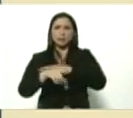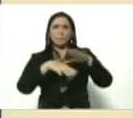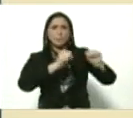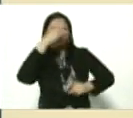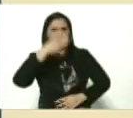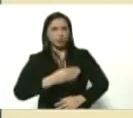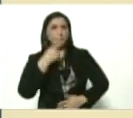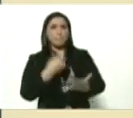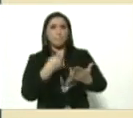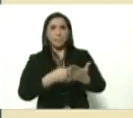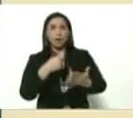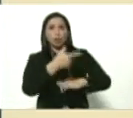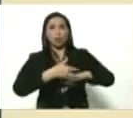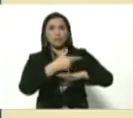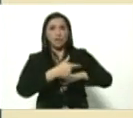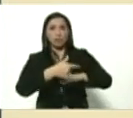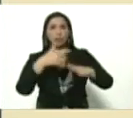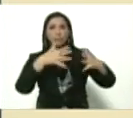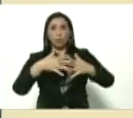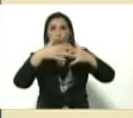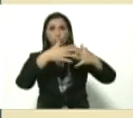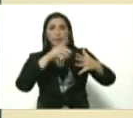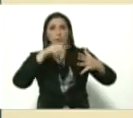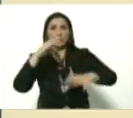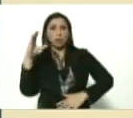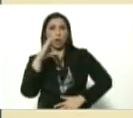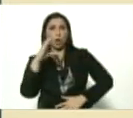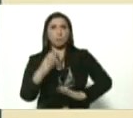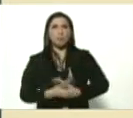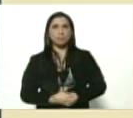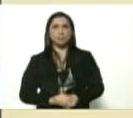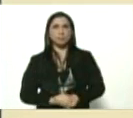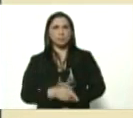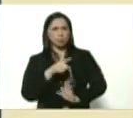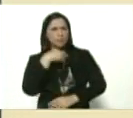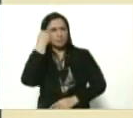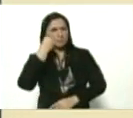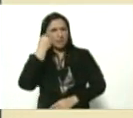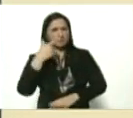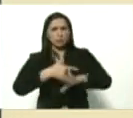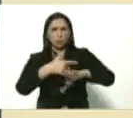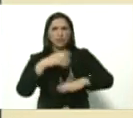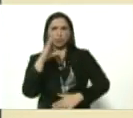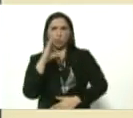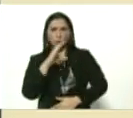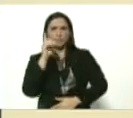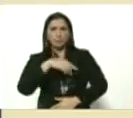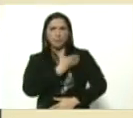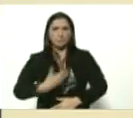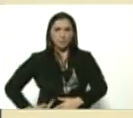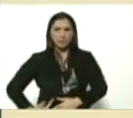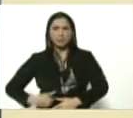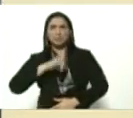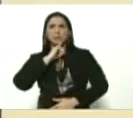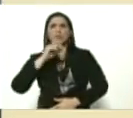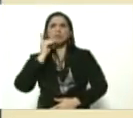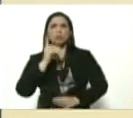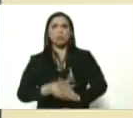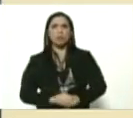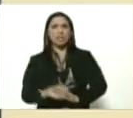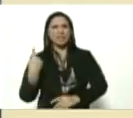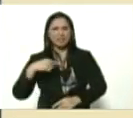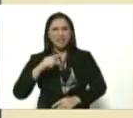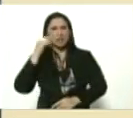son financiadas por el gobierno de Estados Unidos y de Colombia. ¿Usted cree que el gobierno colombiano y el presidente Iván Duque